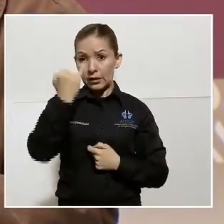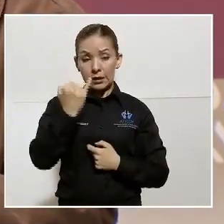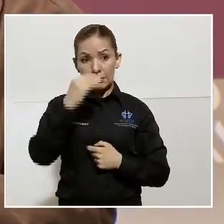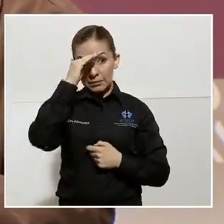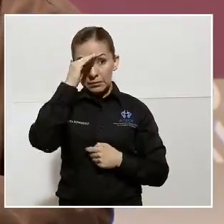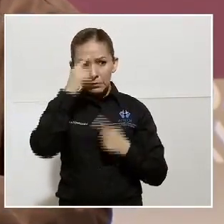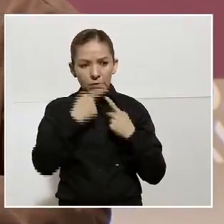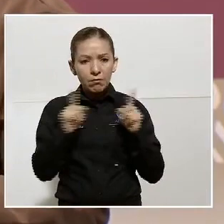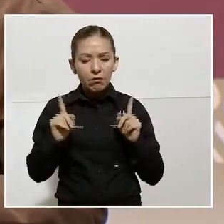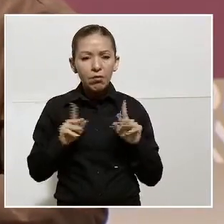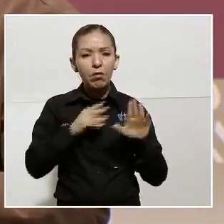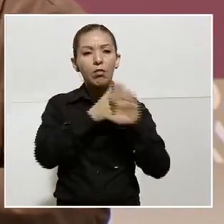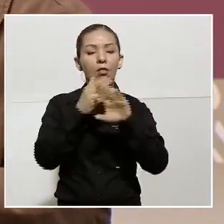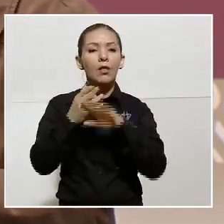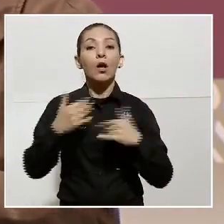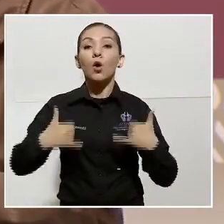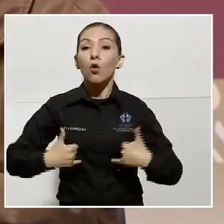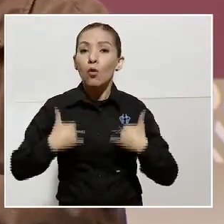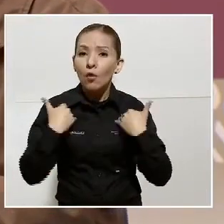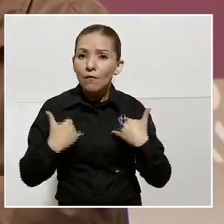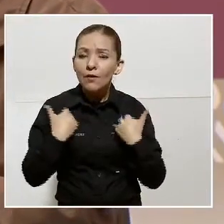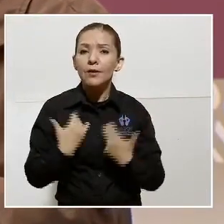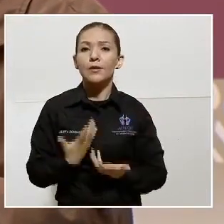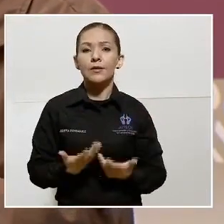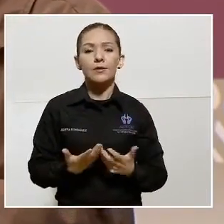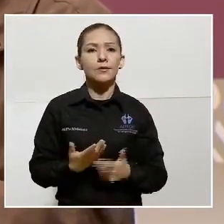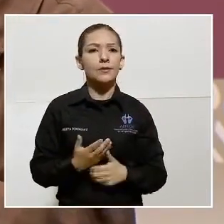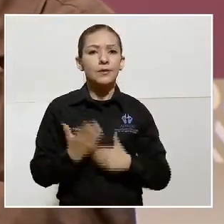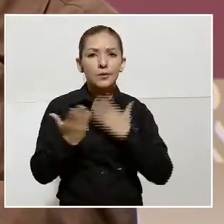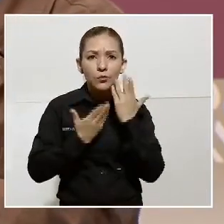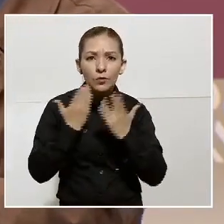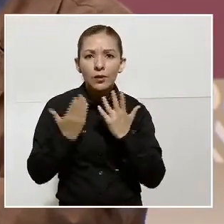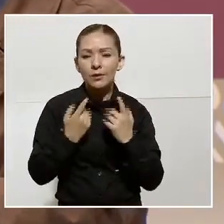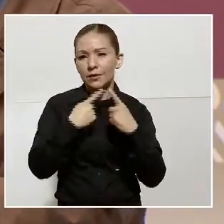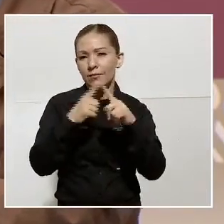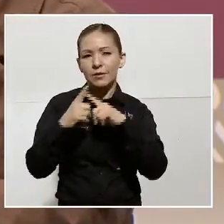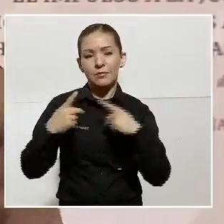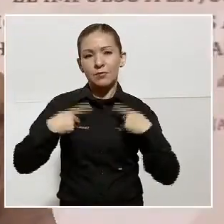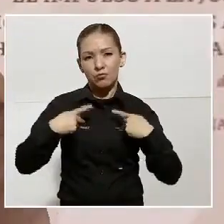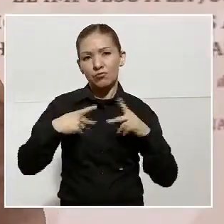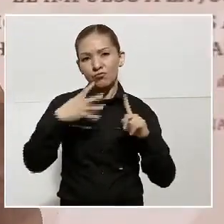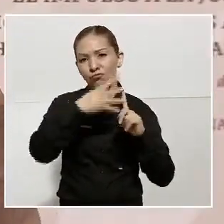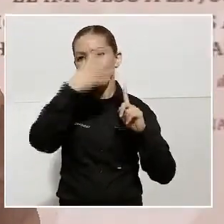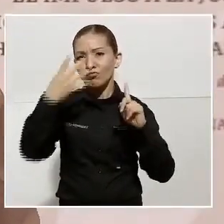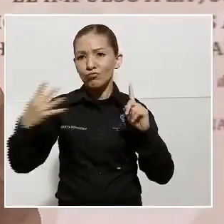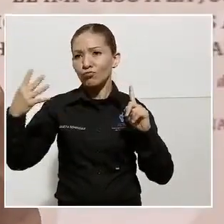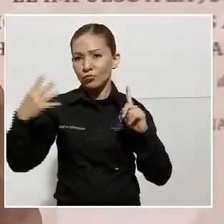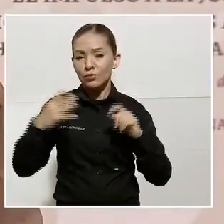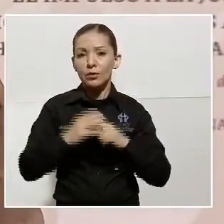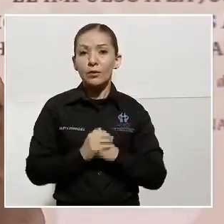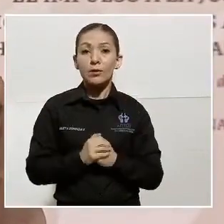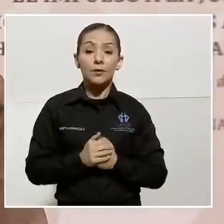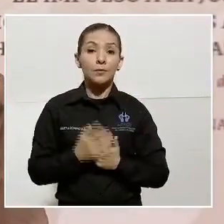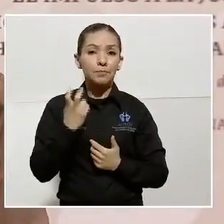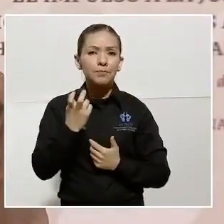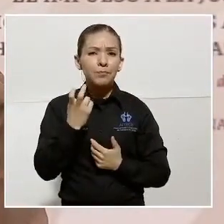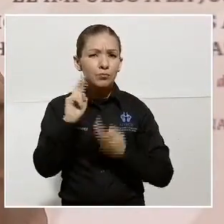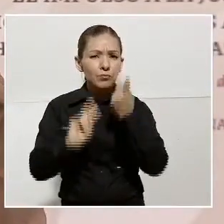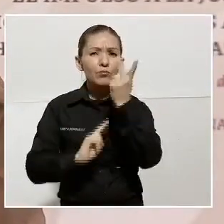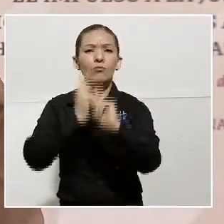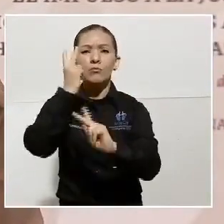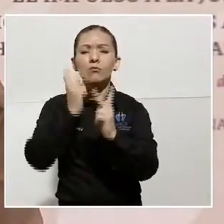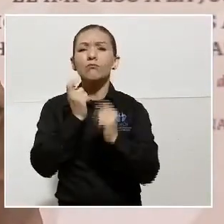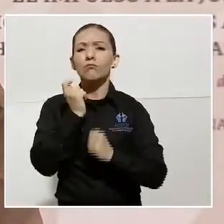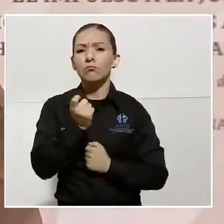contra jóvenes, estudiantes, las personas de la diversidad sexual. Esta violencia siguió